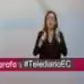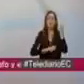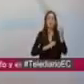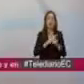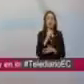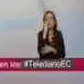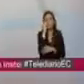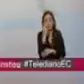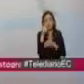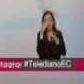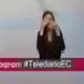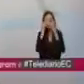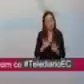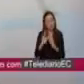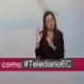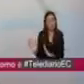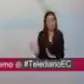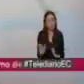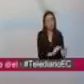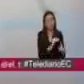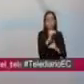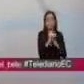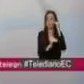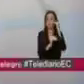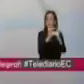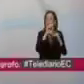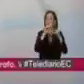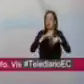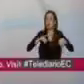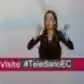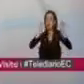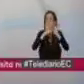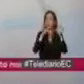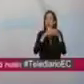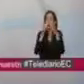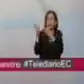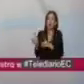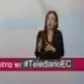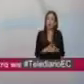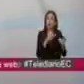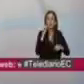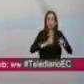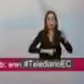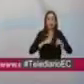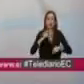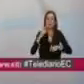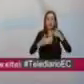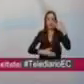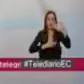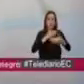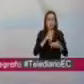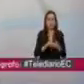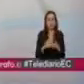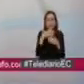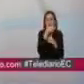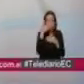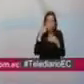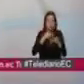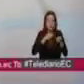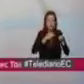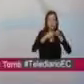presupuestal que será en el caso entre temas de algunos ajustes salariales que algunos casos son excesivos en el tema de mejor manejo del